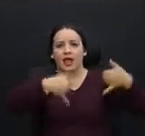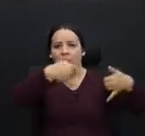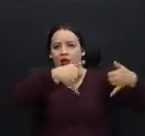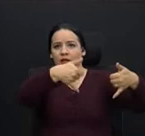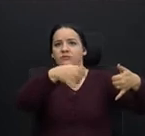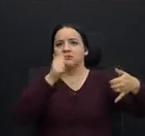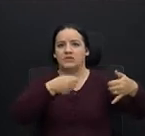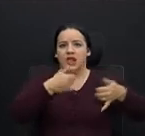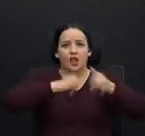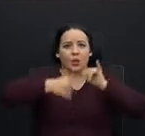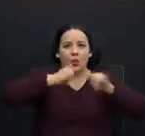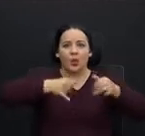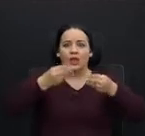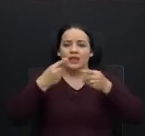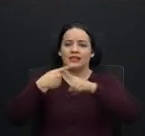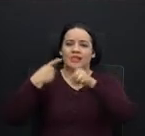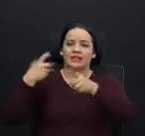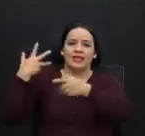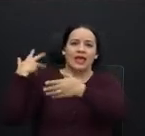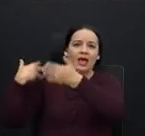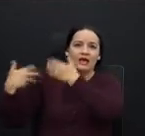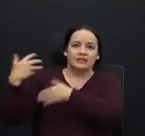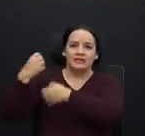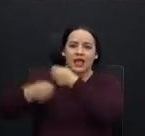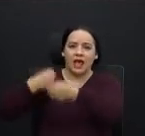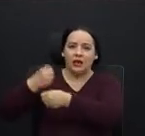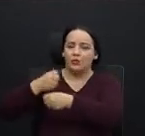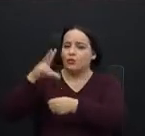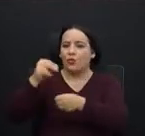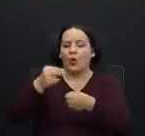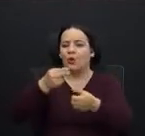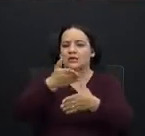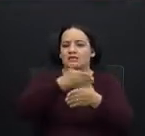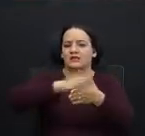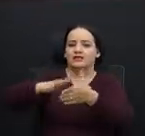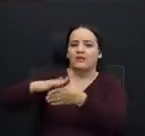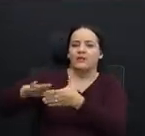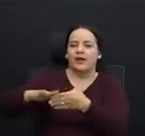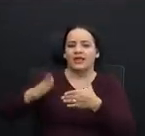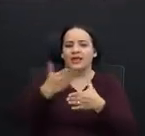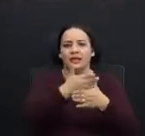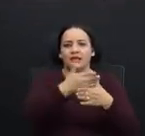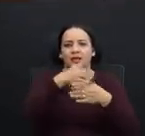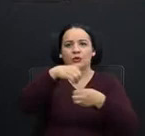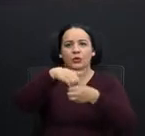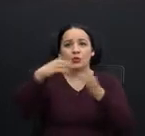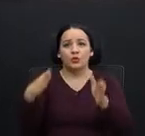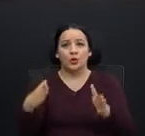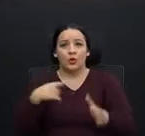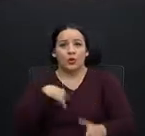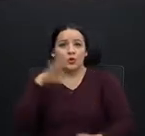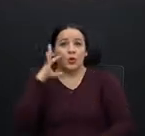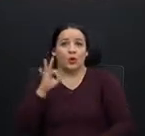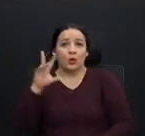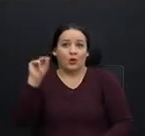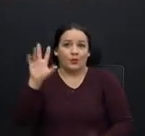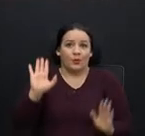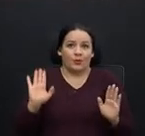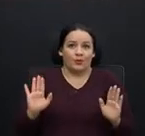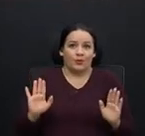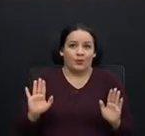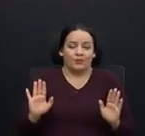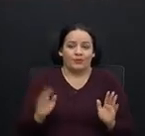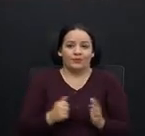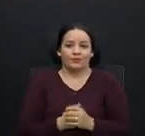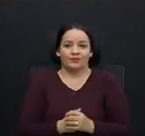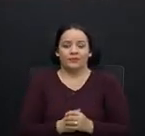años, pero no se reparten entre los diputados. Bueno, por lo menos creo que no. Ni la